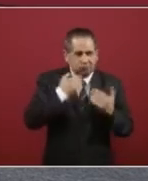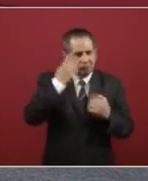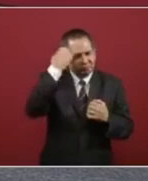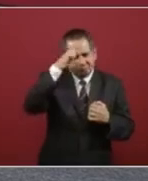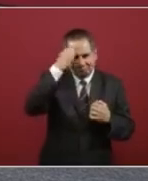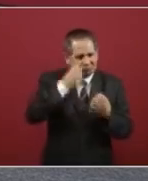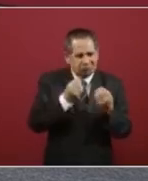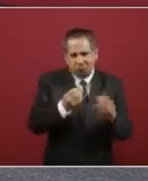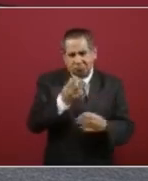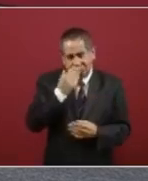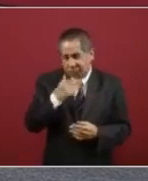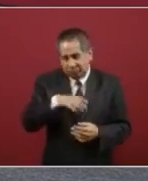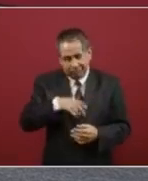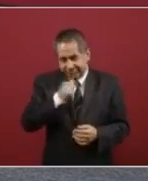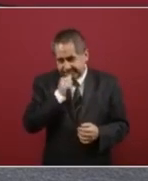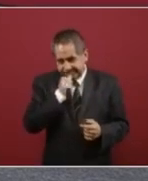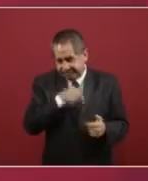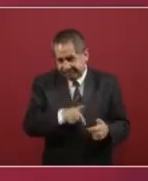mexicanas.